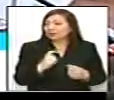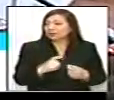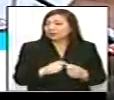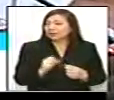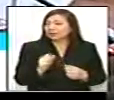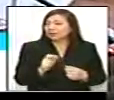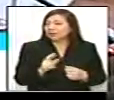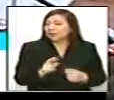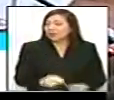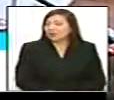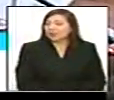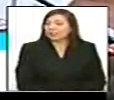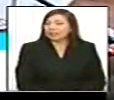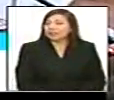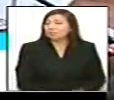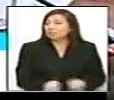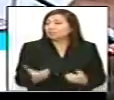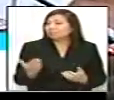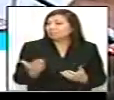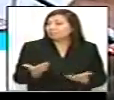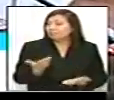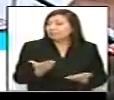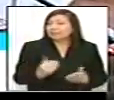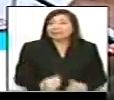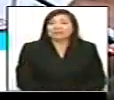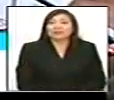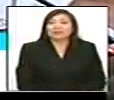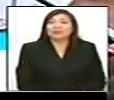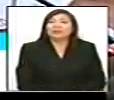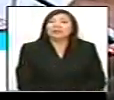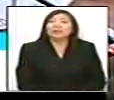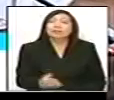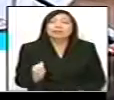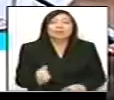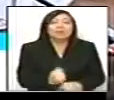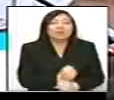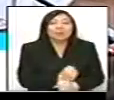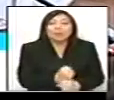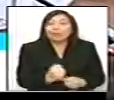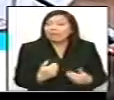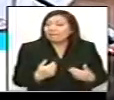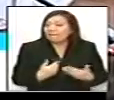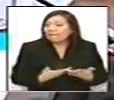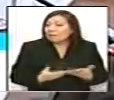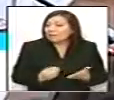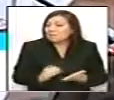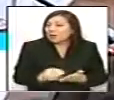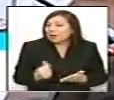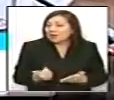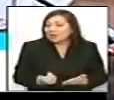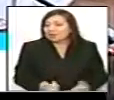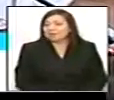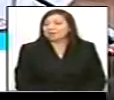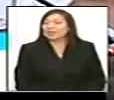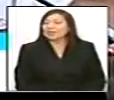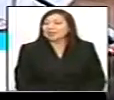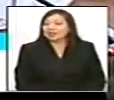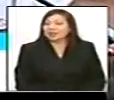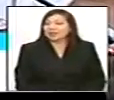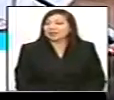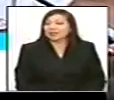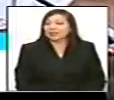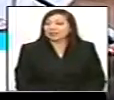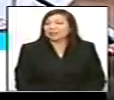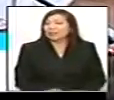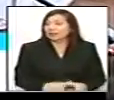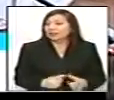de CERFOR. Si teniendo un instrumento como es el catastro, no debería haber muy rápidamente, entonces hace la consulta.